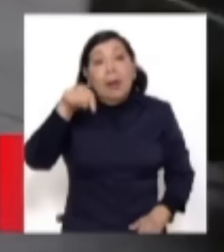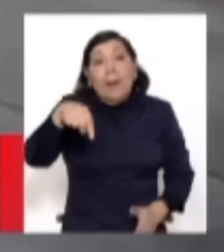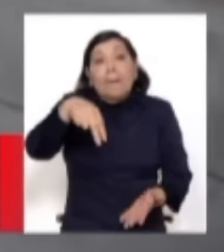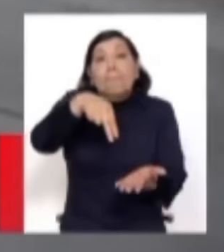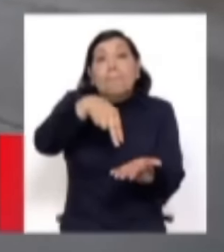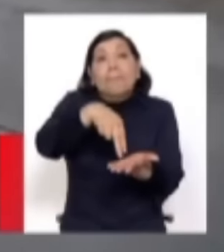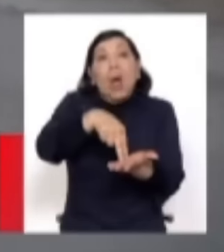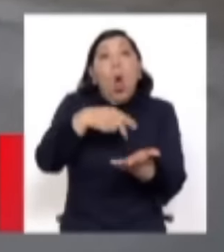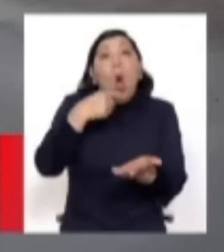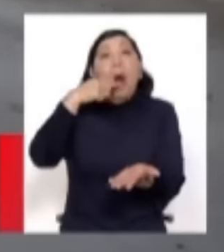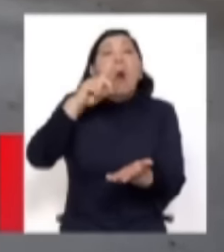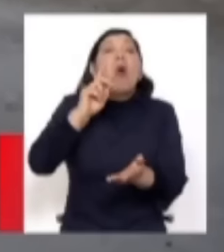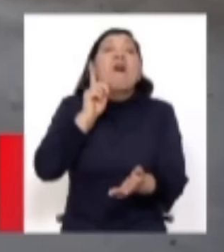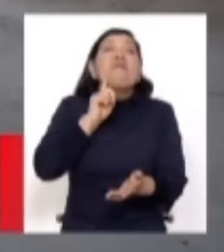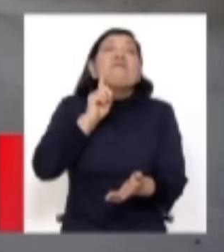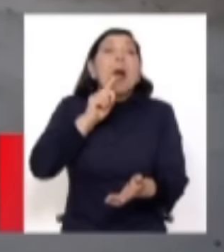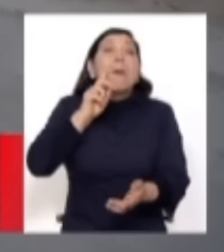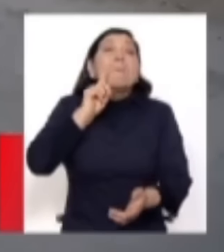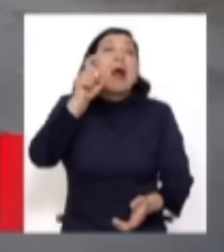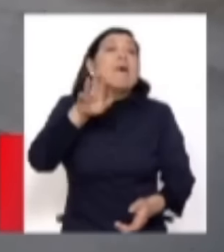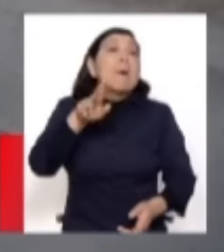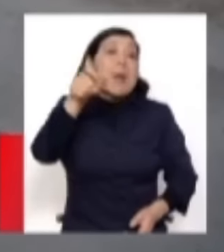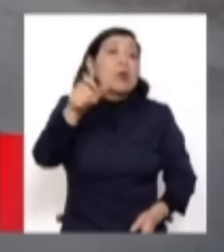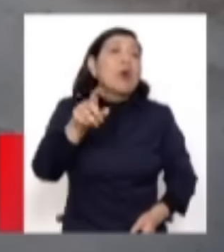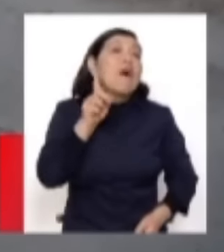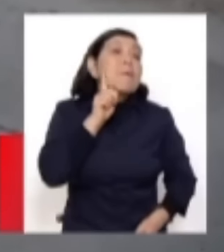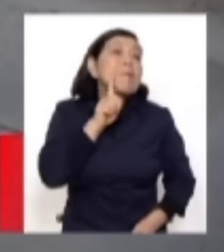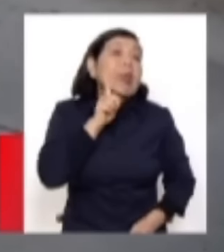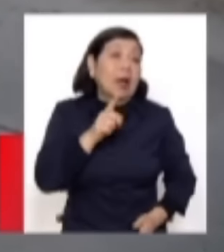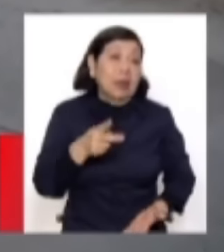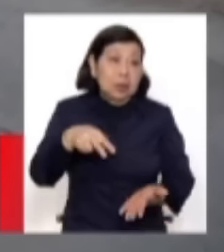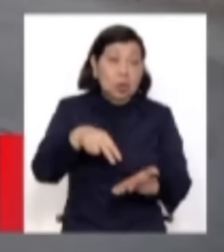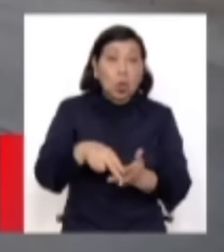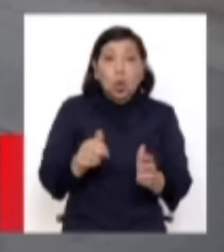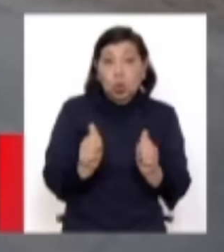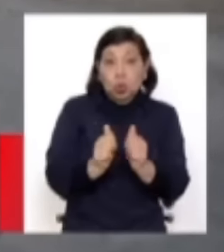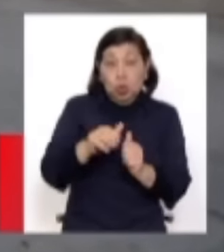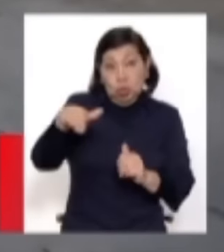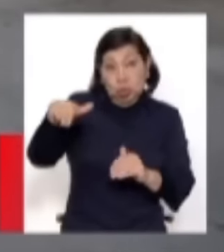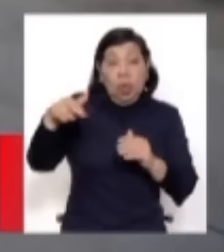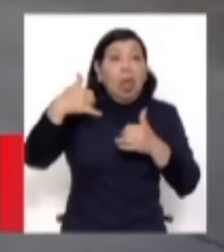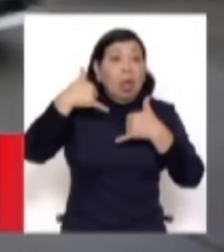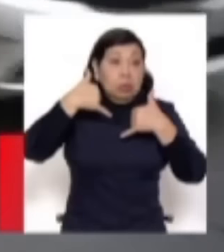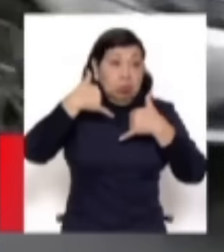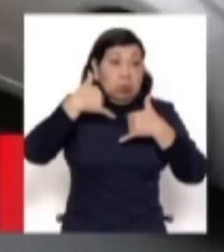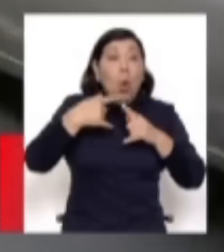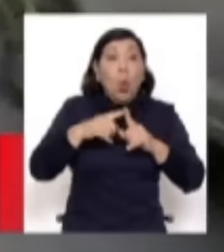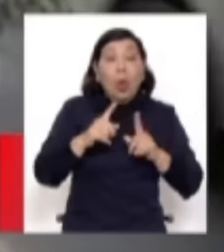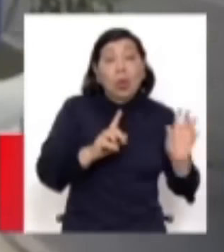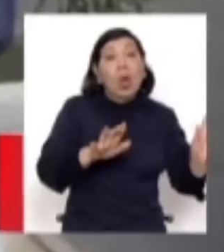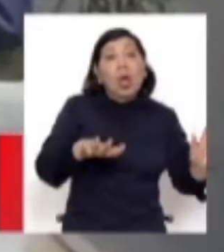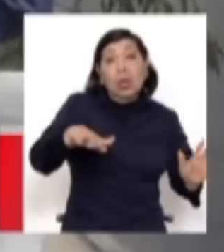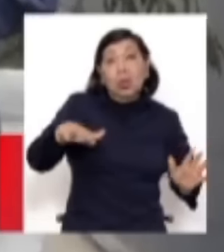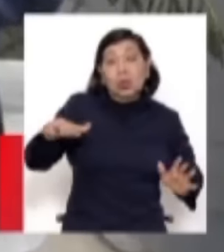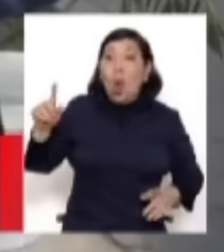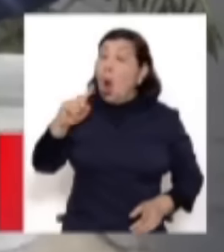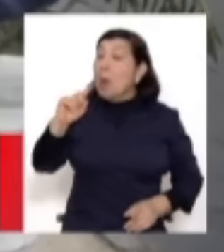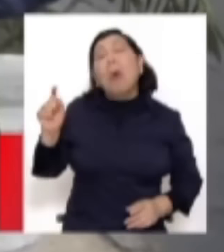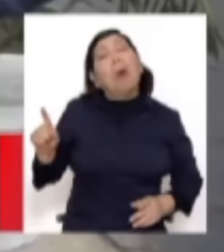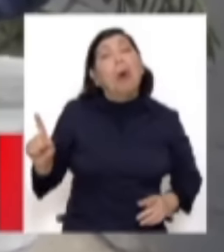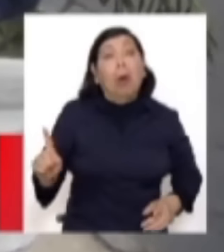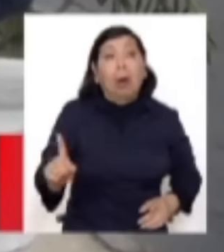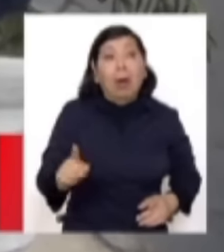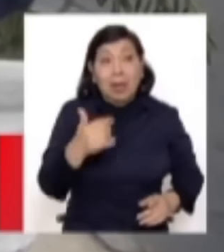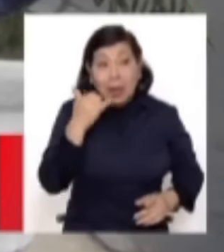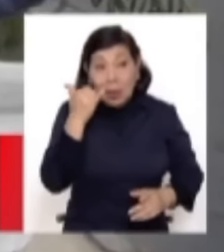justamente esperando y comunicándose también con el niño por teléfono. Cuando el niño sale por acá, como se